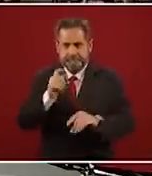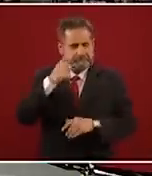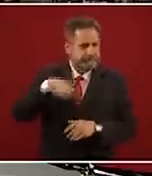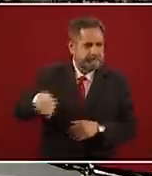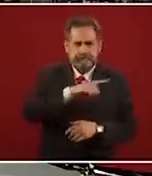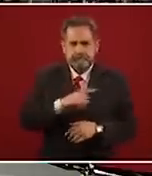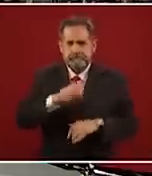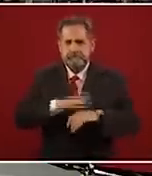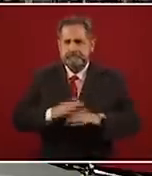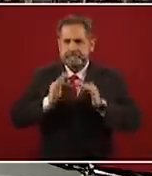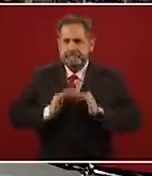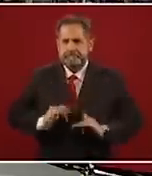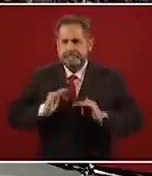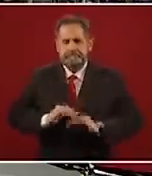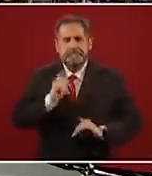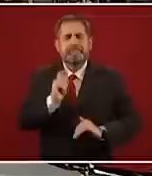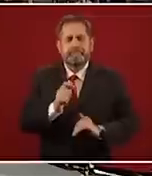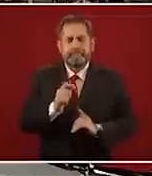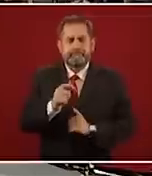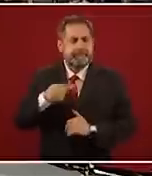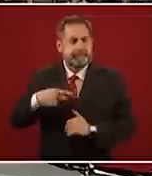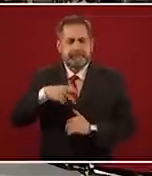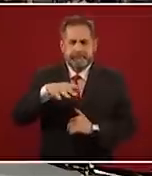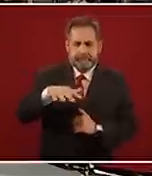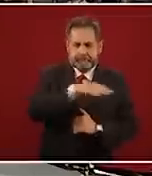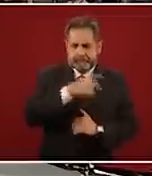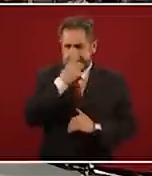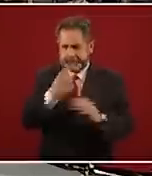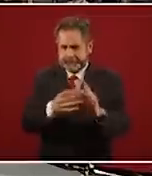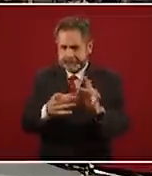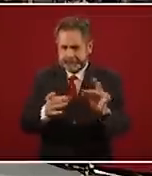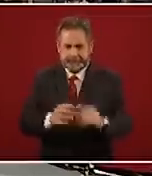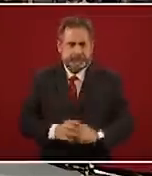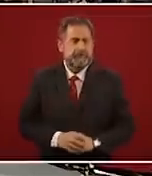tranquilidad a toda la población,